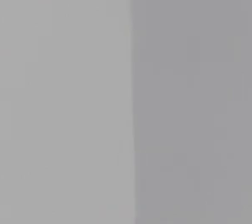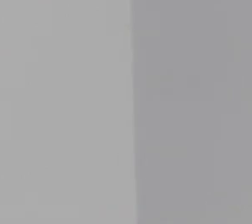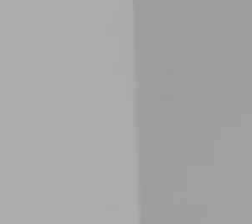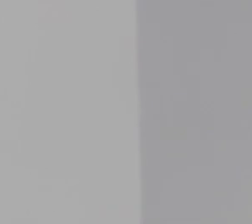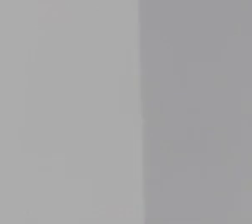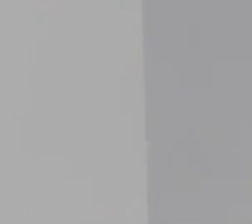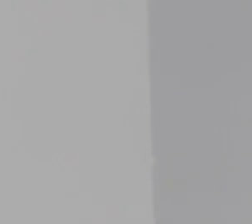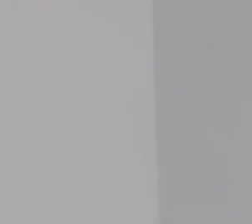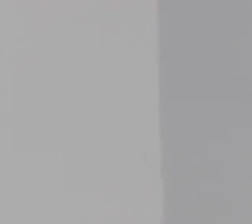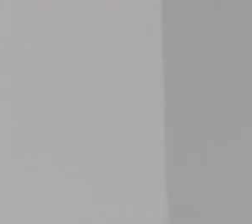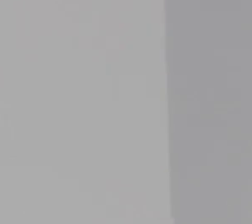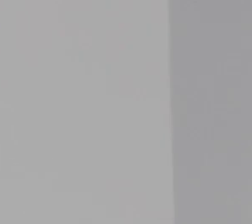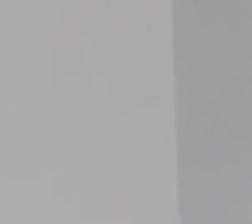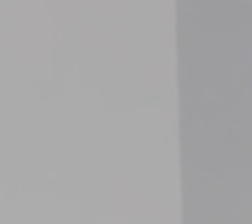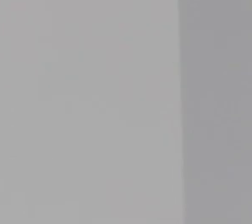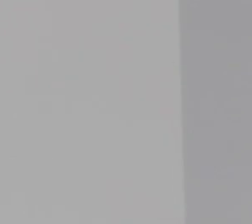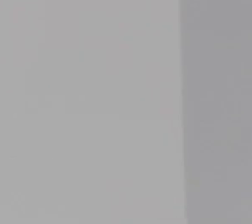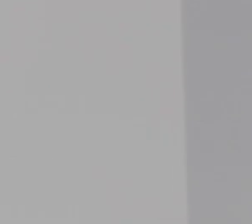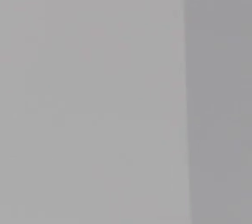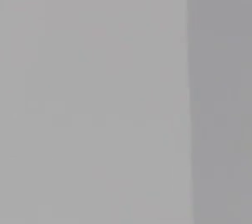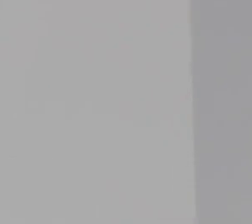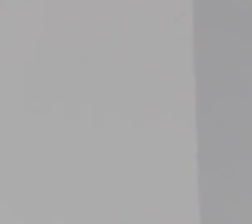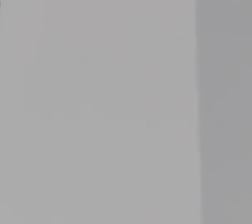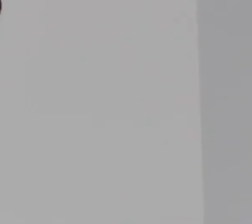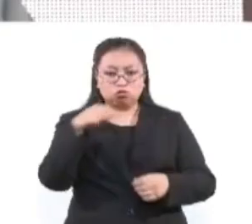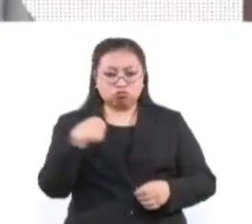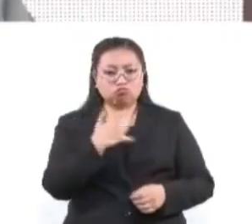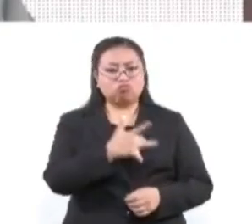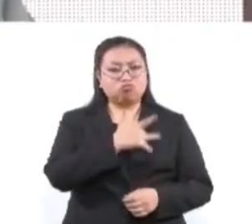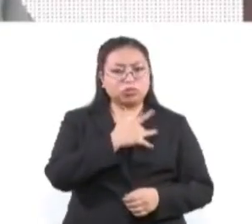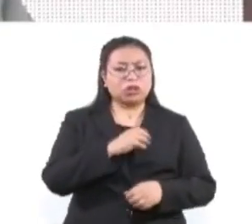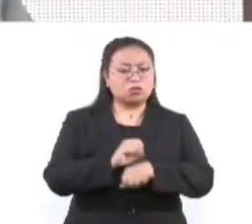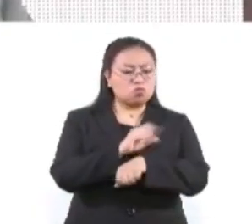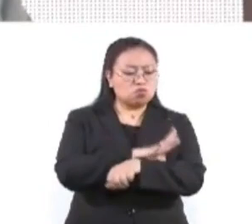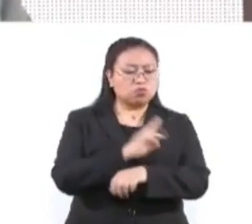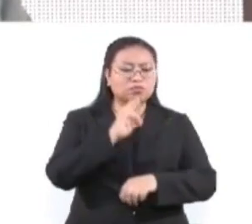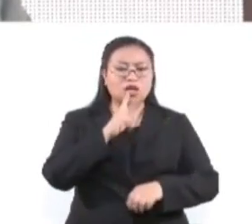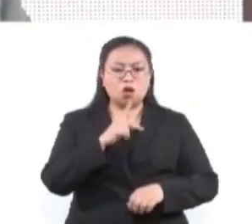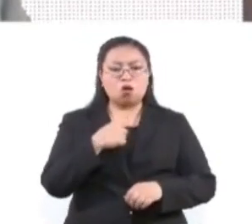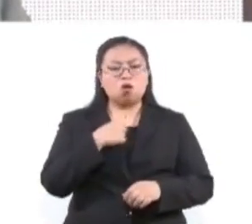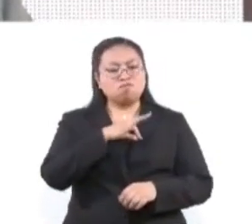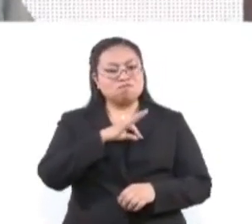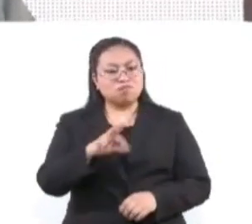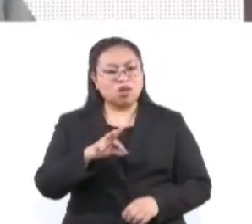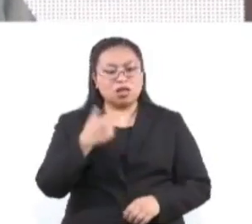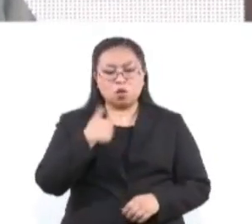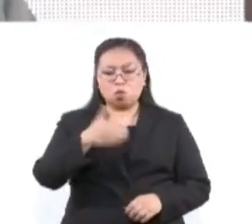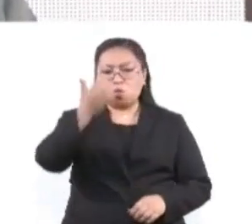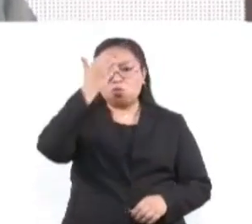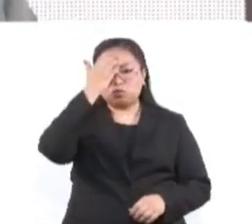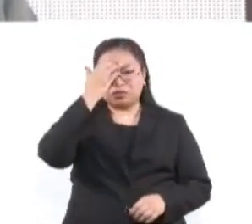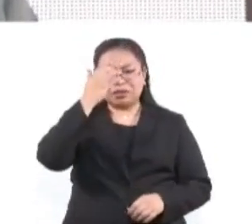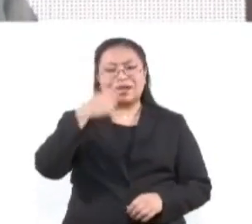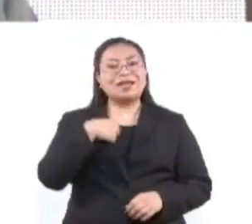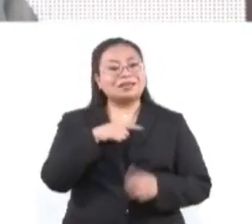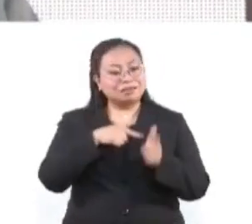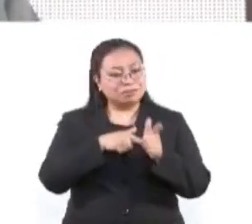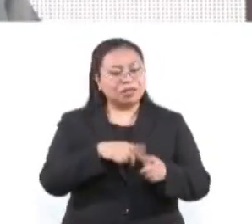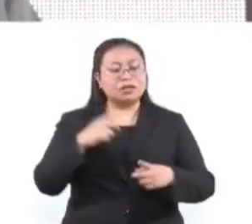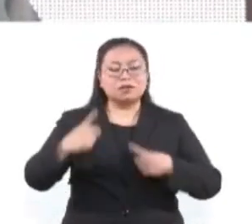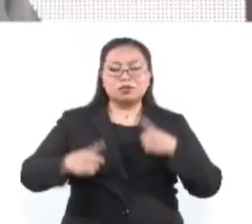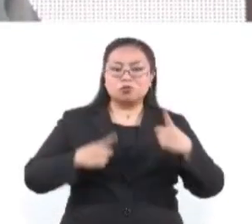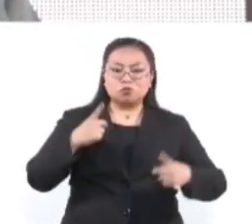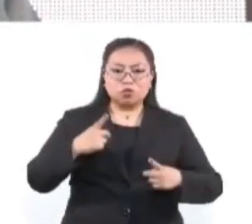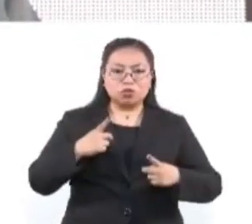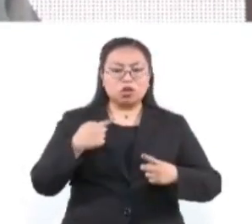quiero celebrar hoy aquí, en la Feria del Libro del Zócalo, el poder conocer y seguir disfrutando